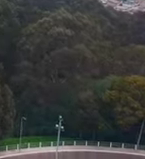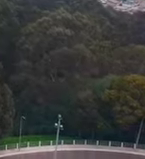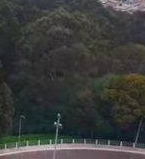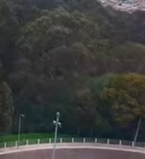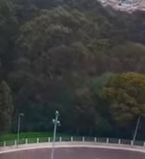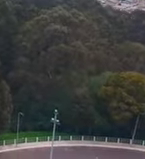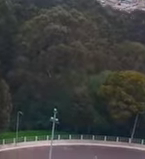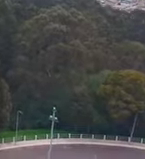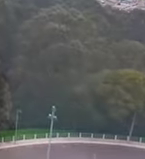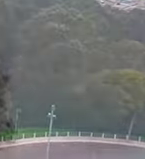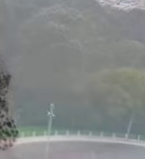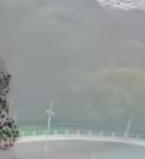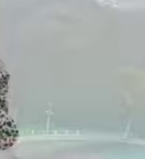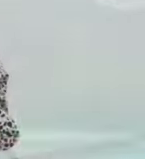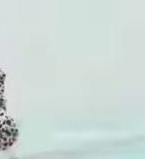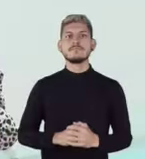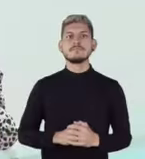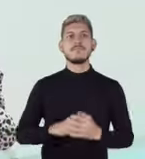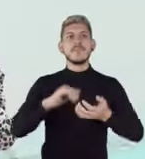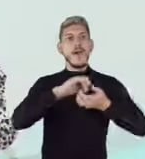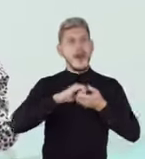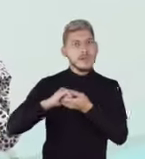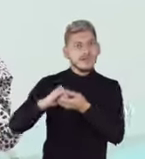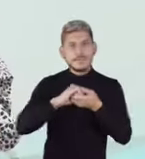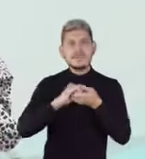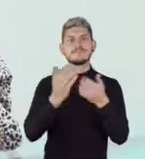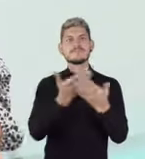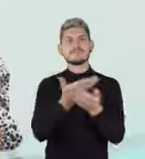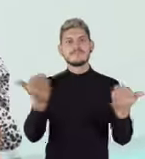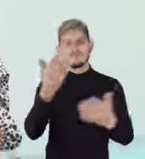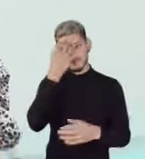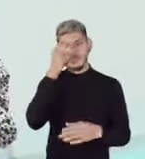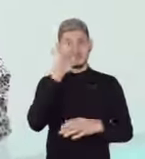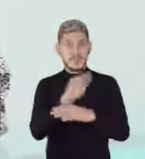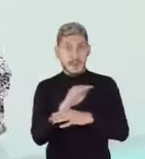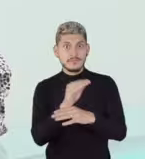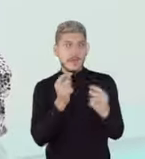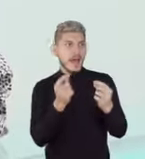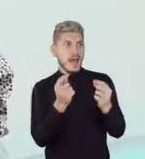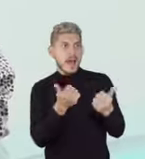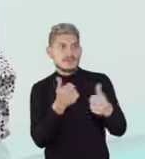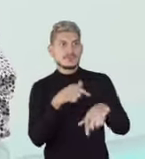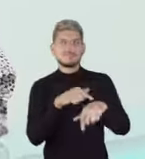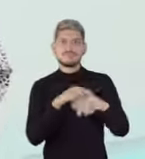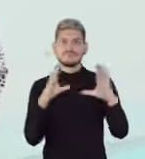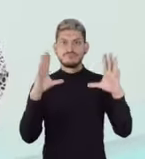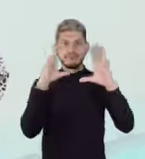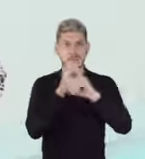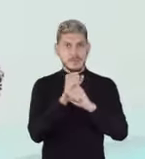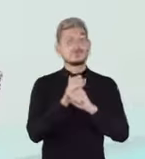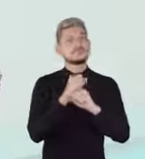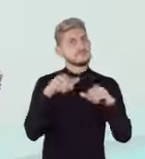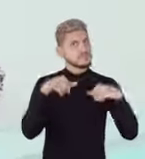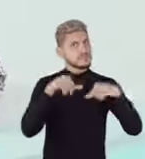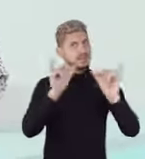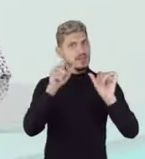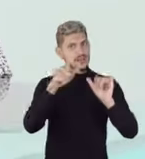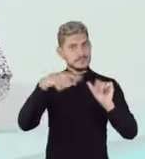conducción de la abogada Jessica Jaramillo. Amigos y amigas, buenas tardes, casi noches. Gracias por seguir en sintonía